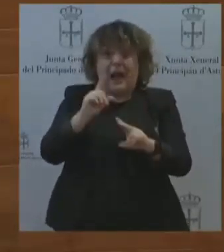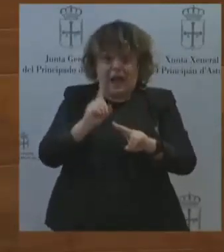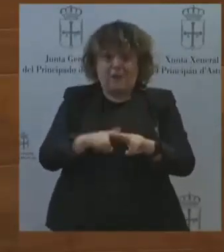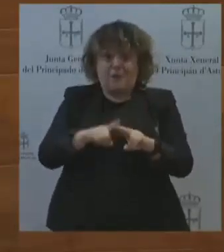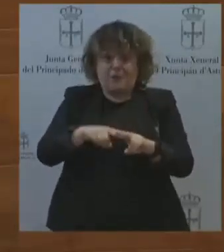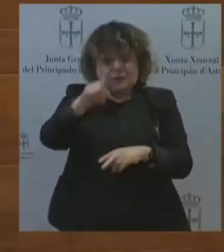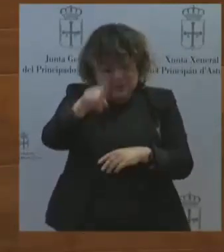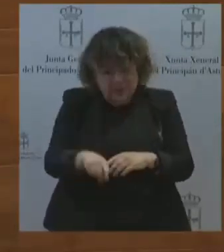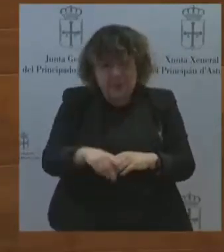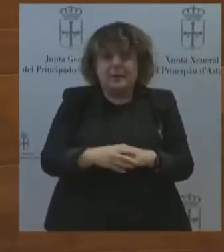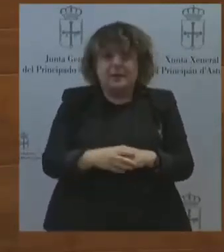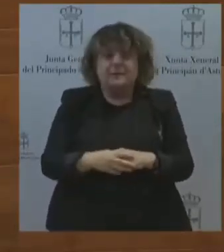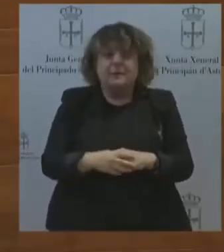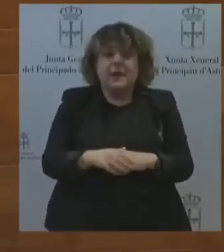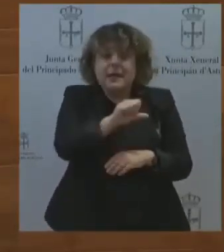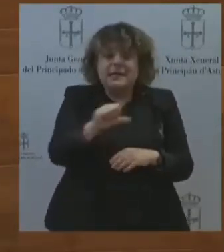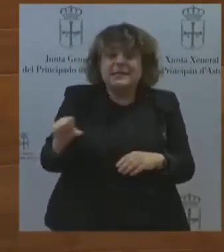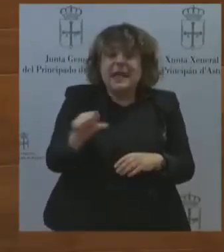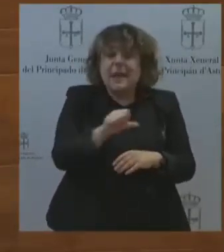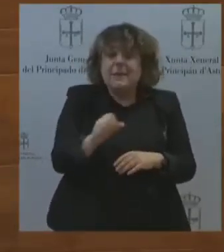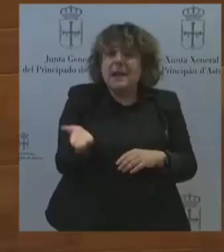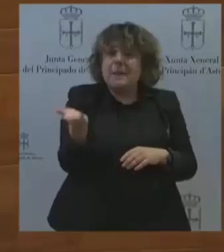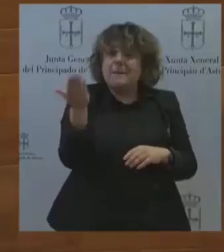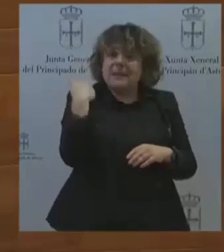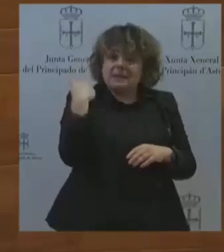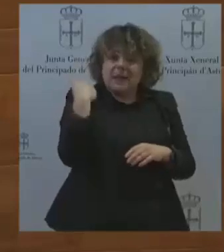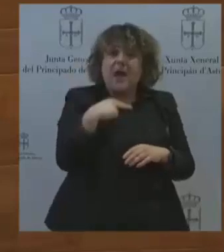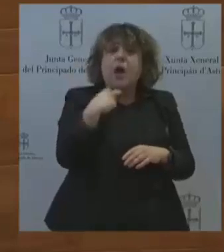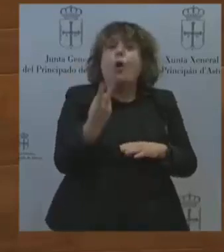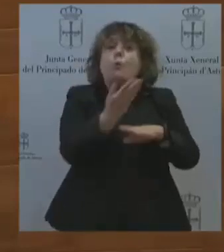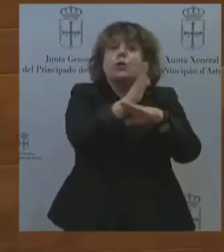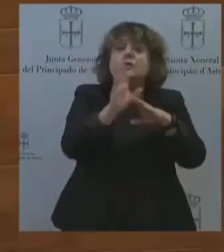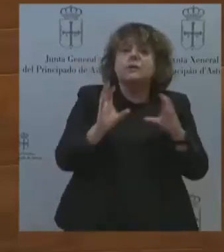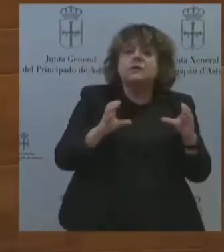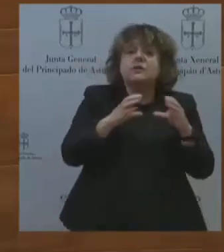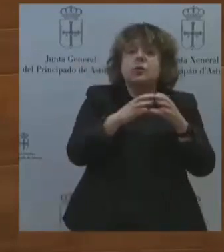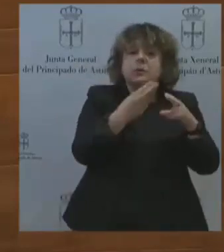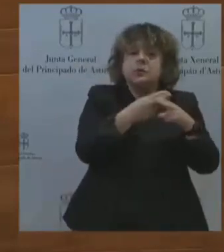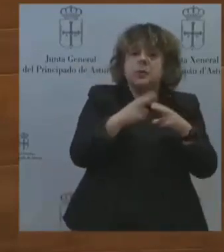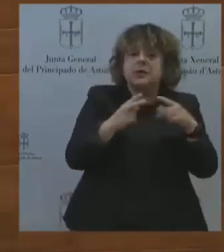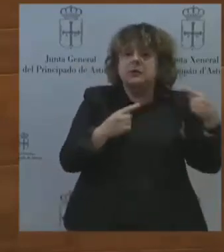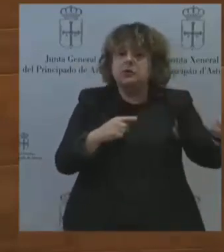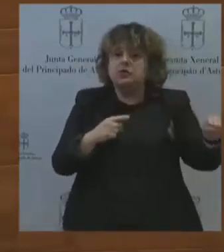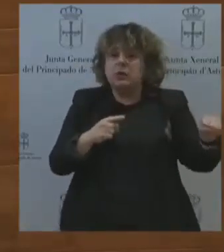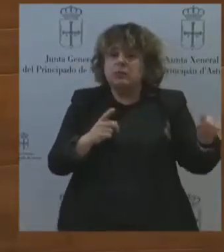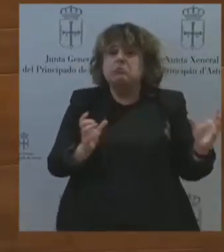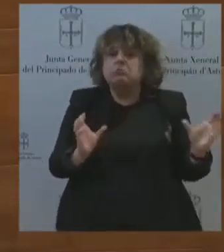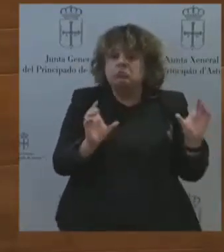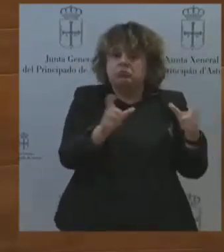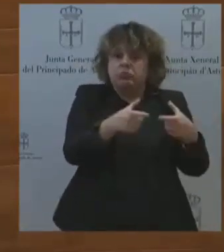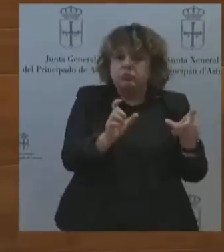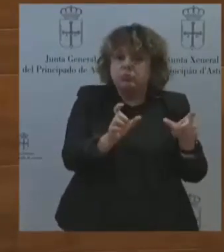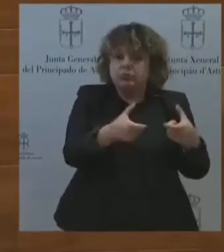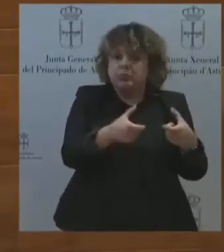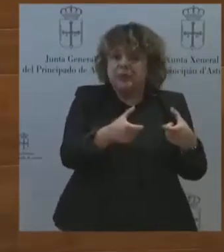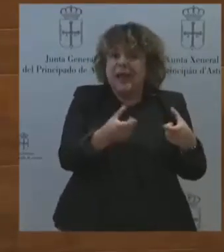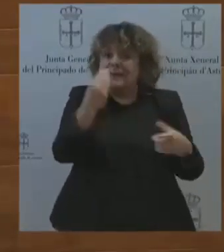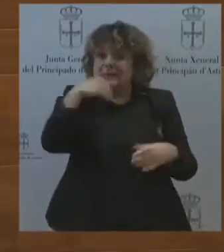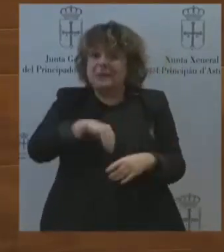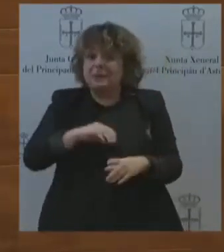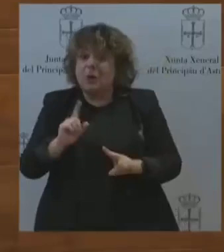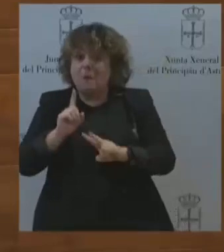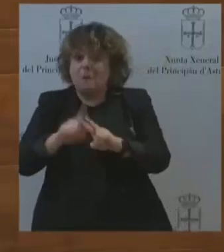los portavoces del resto de grupos políticos, menos con Vox. Señor Barbón, ha despreciado usted a